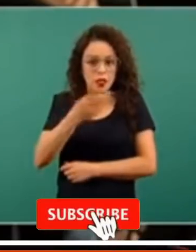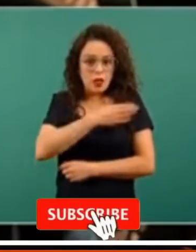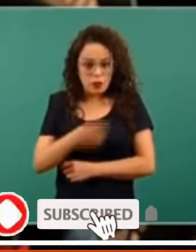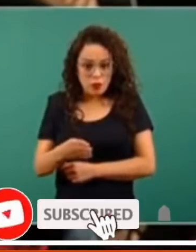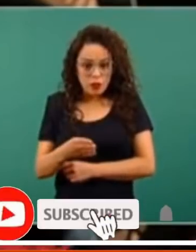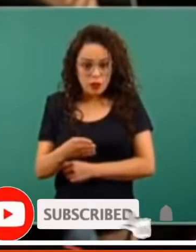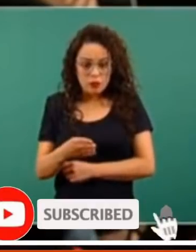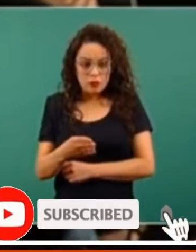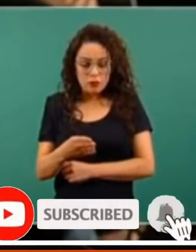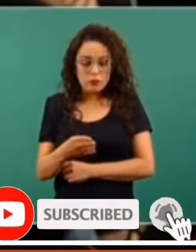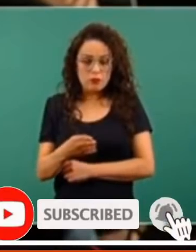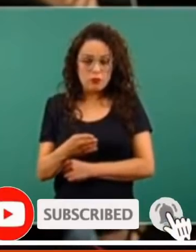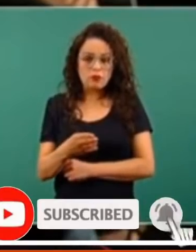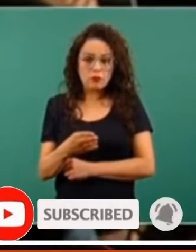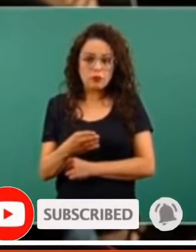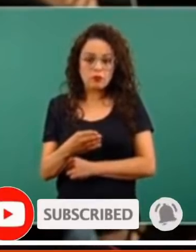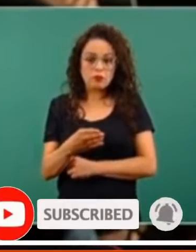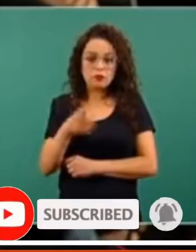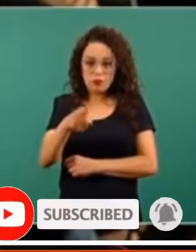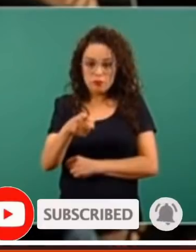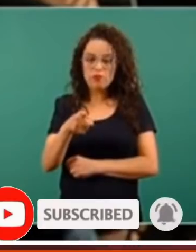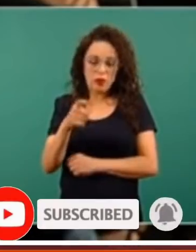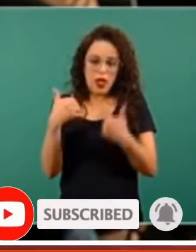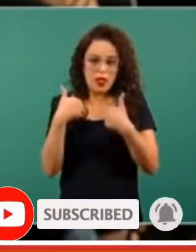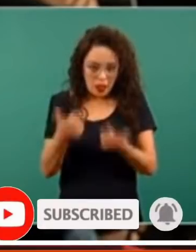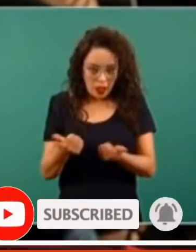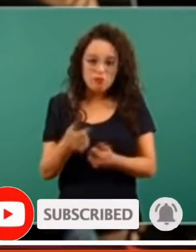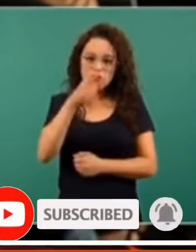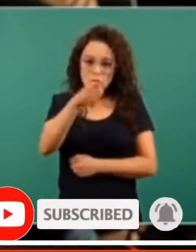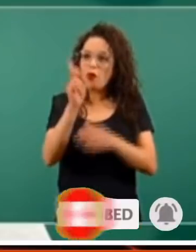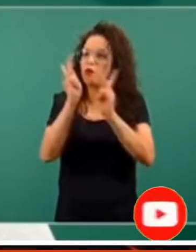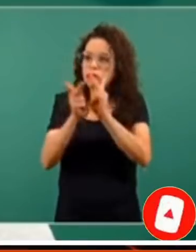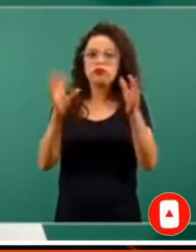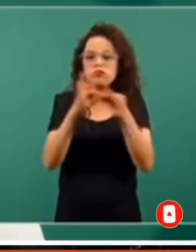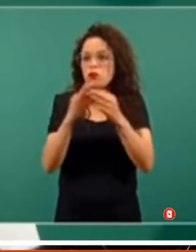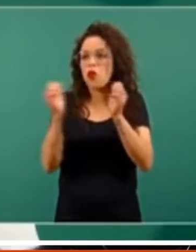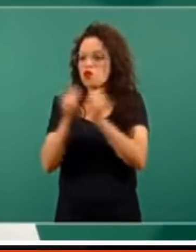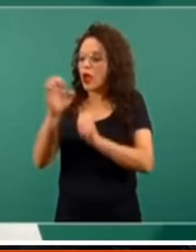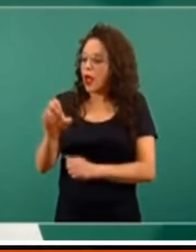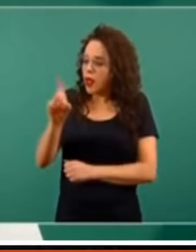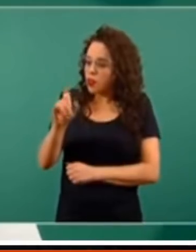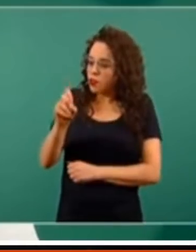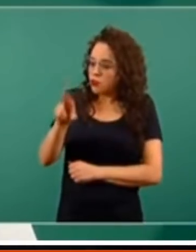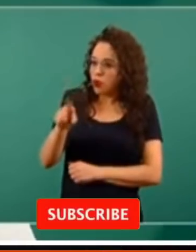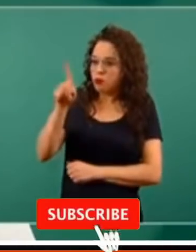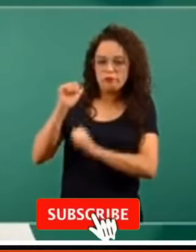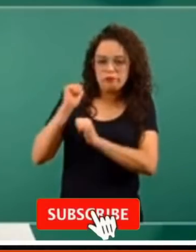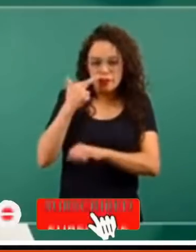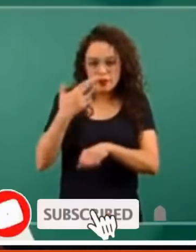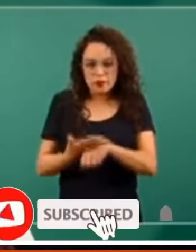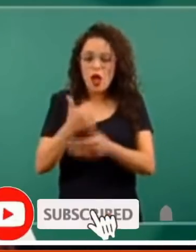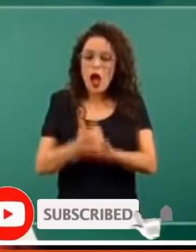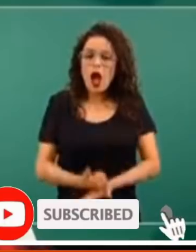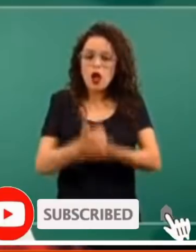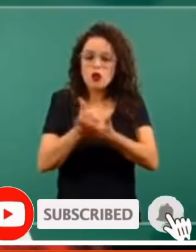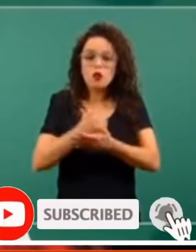cuenta. Ojalá hable con sus editores, hablen con sus editores y ayuden al pueblo de México, como lo hemos pedido con